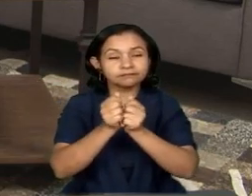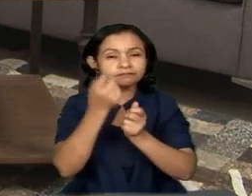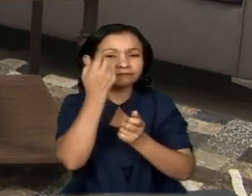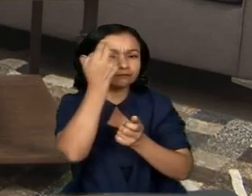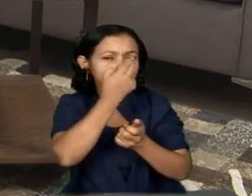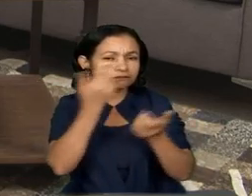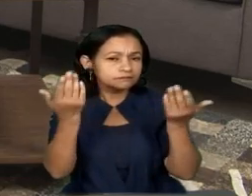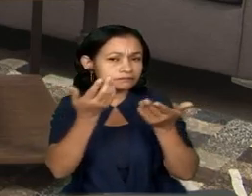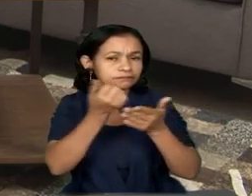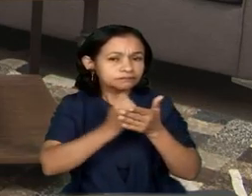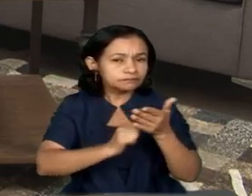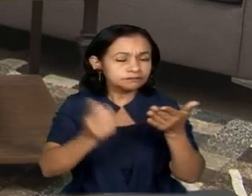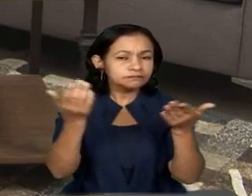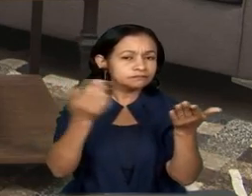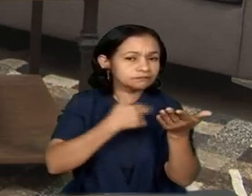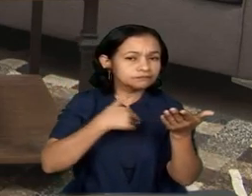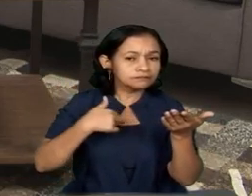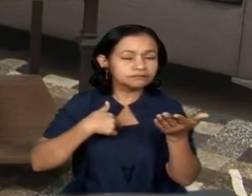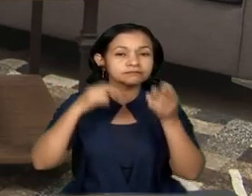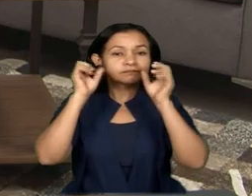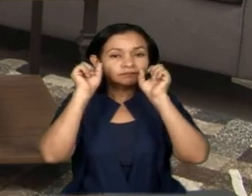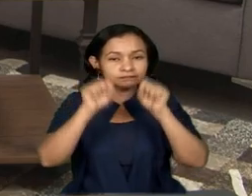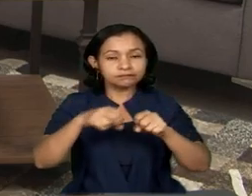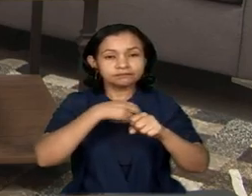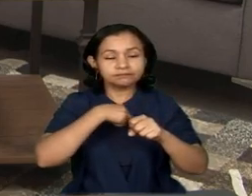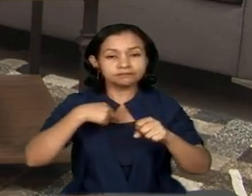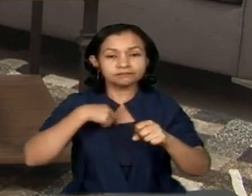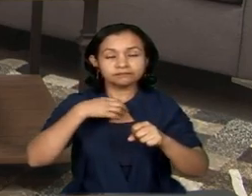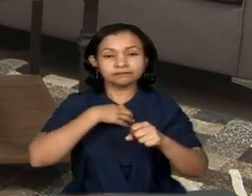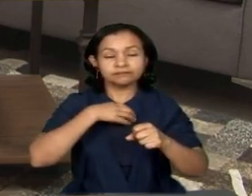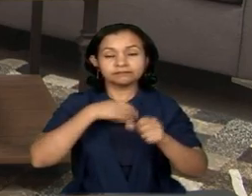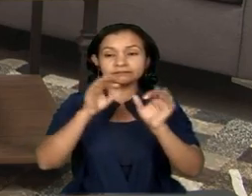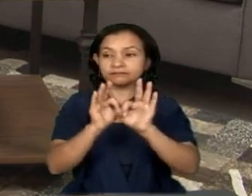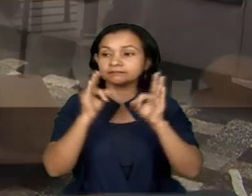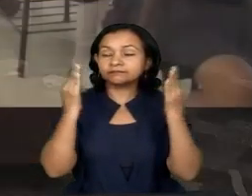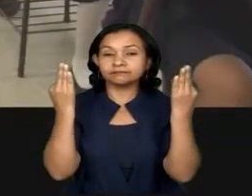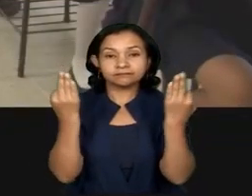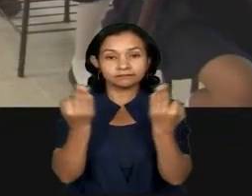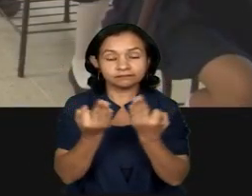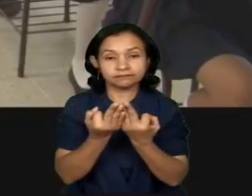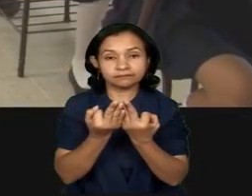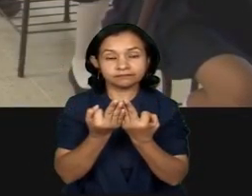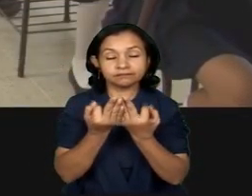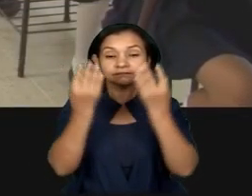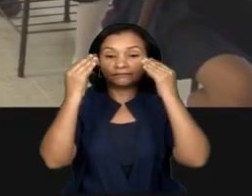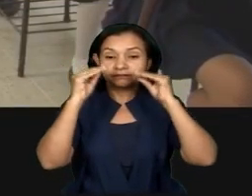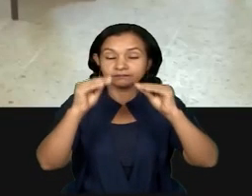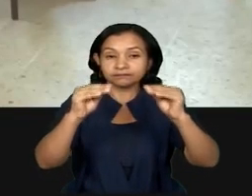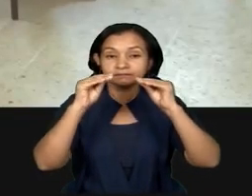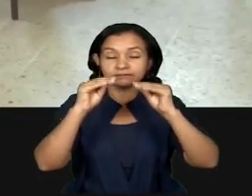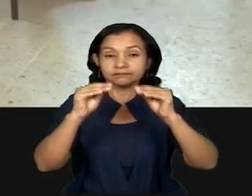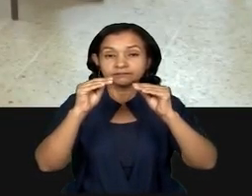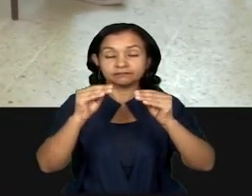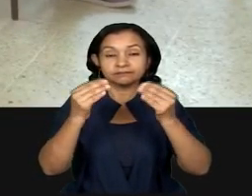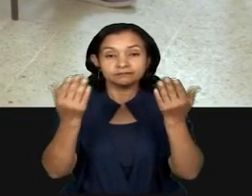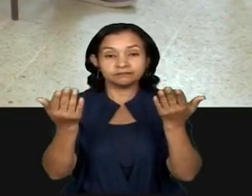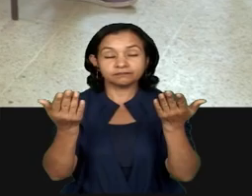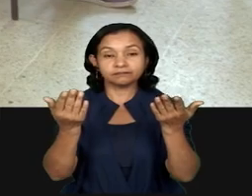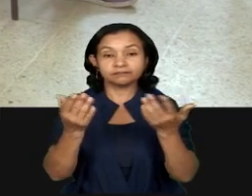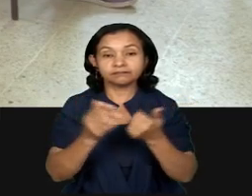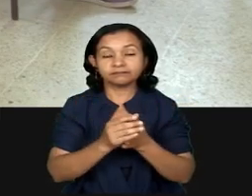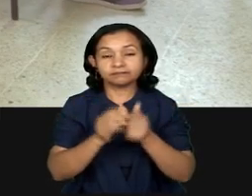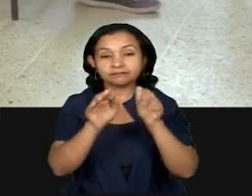va el estudiante, podés hacer desde tu rol de familia algo por la educación.